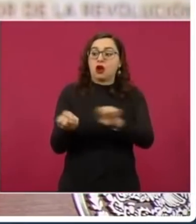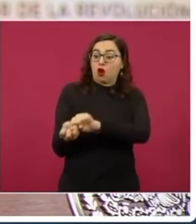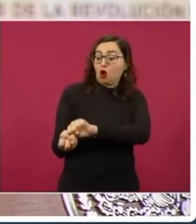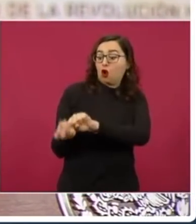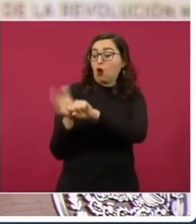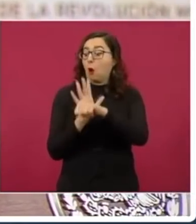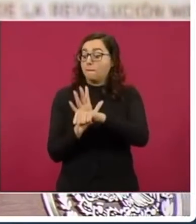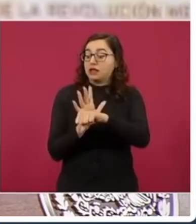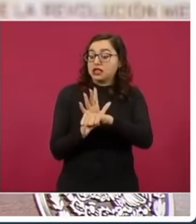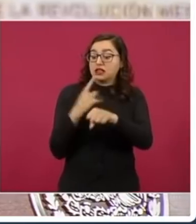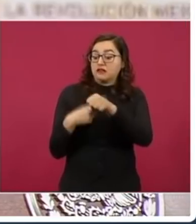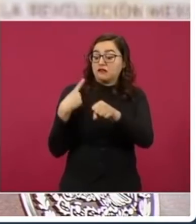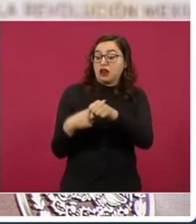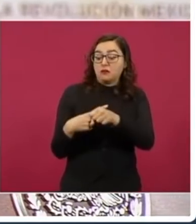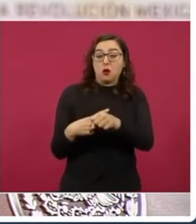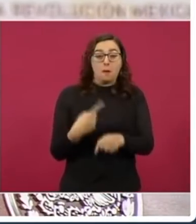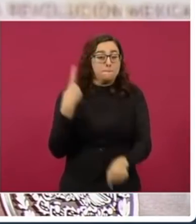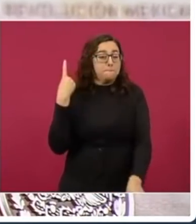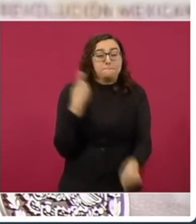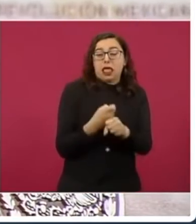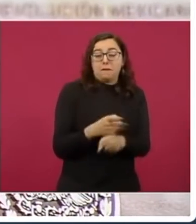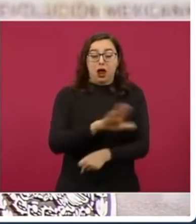dado a conocer por López Dóriga.